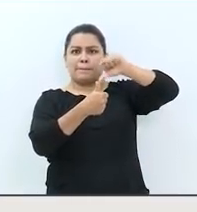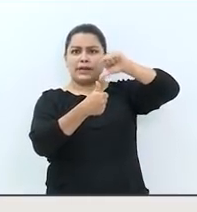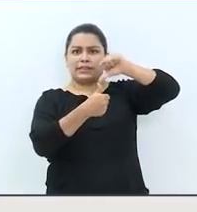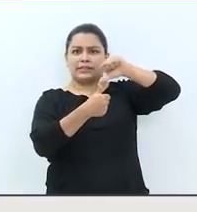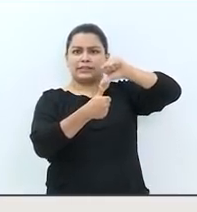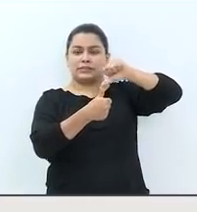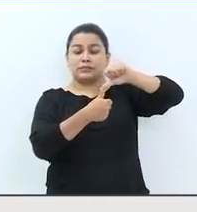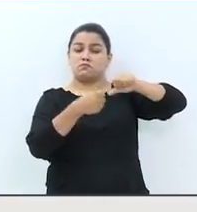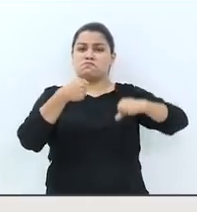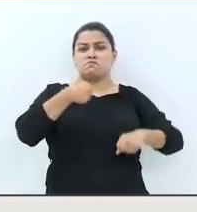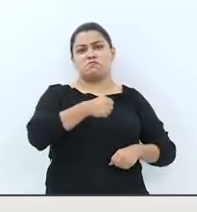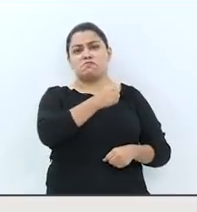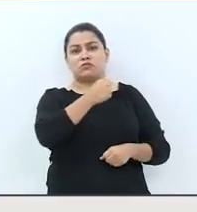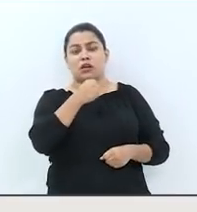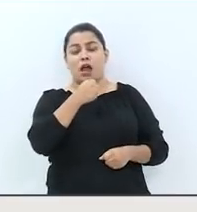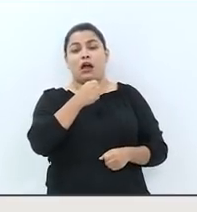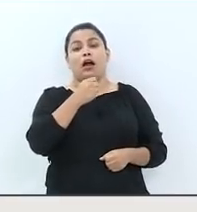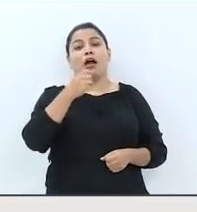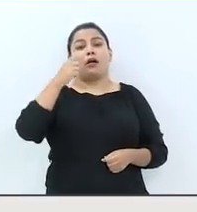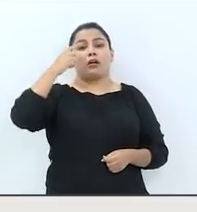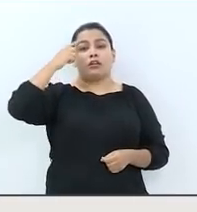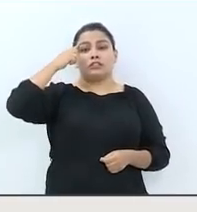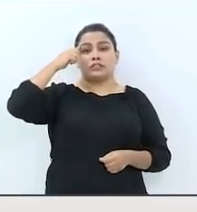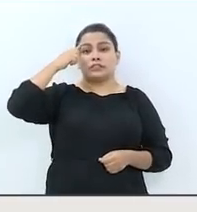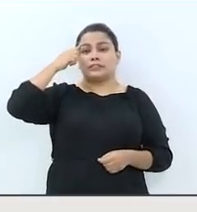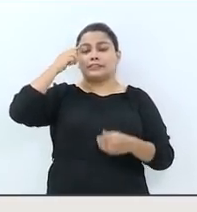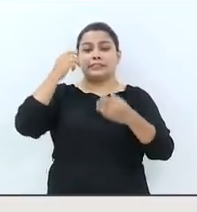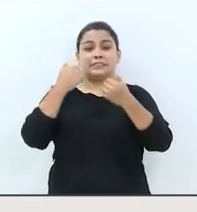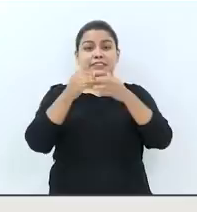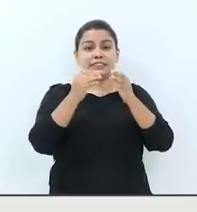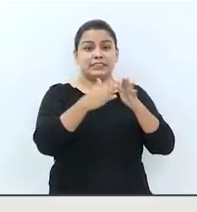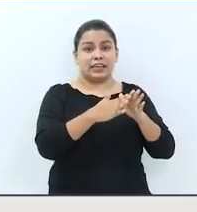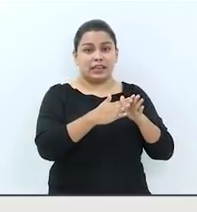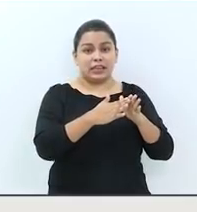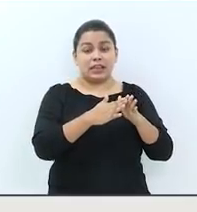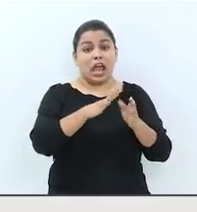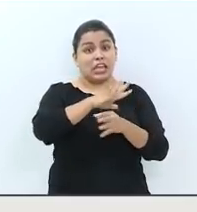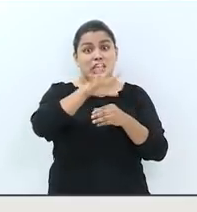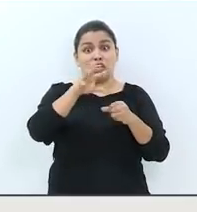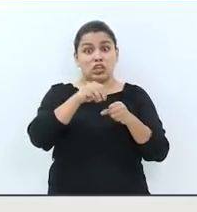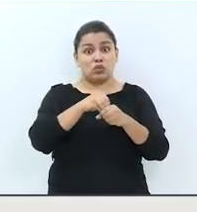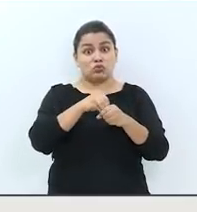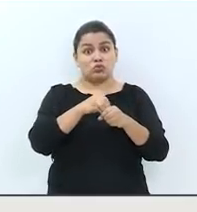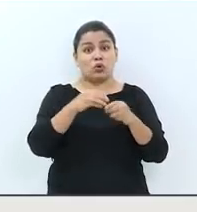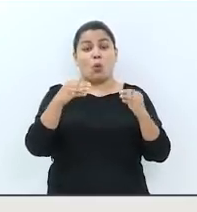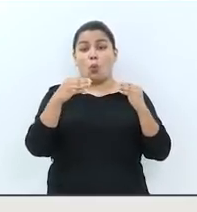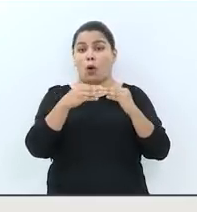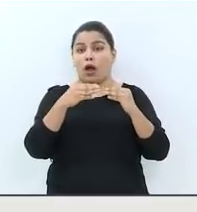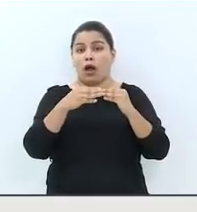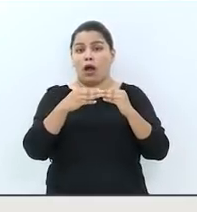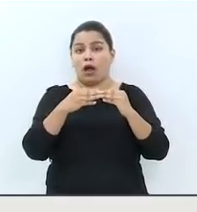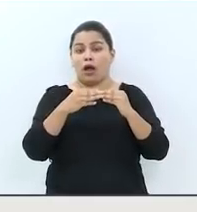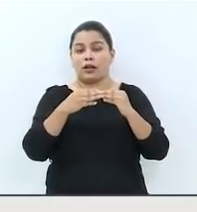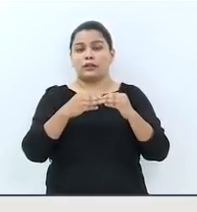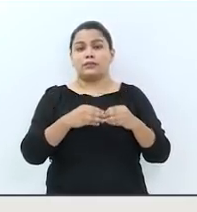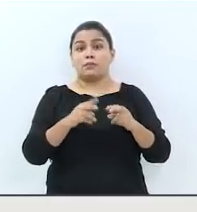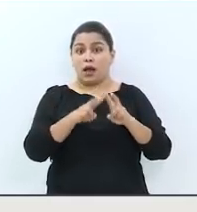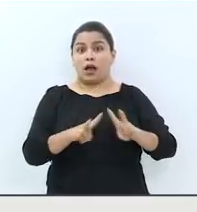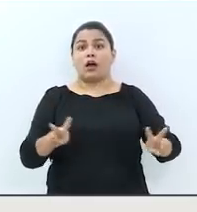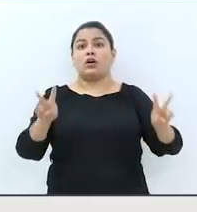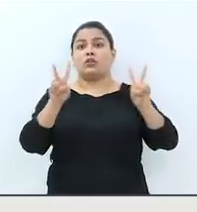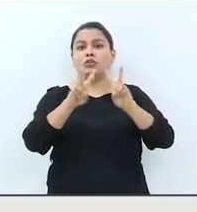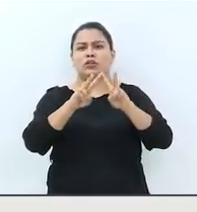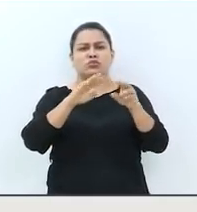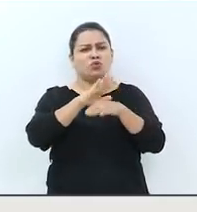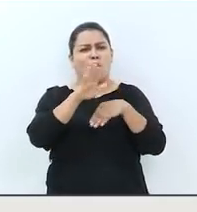esa visión desde la diversidad y desde la inclusión, ojo, validando, porque todos